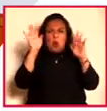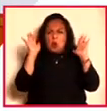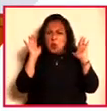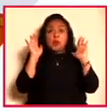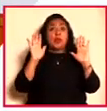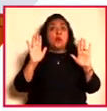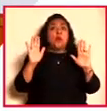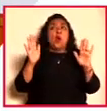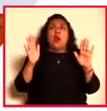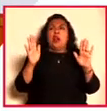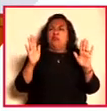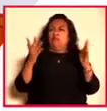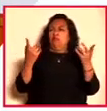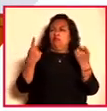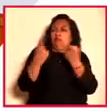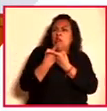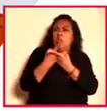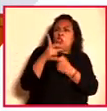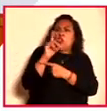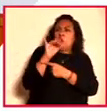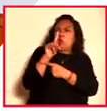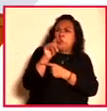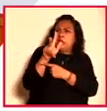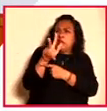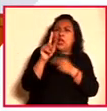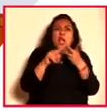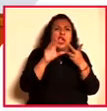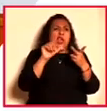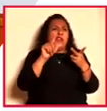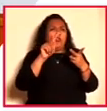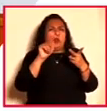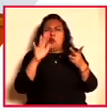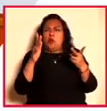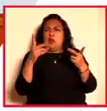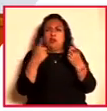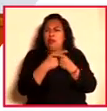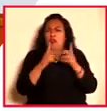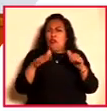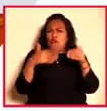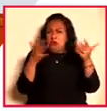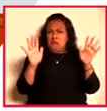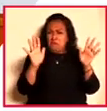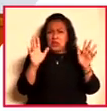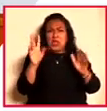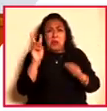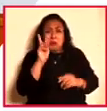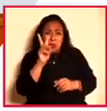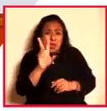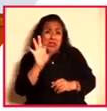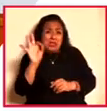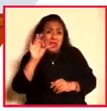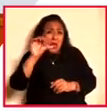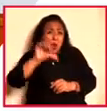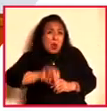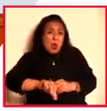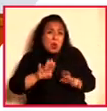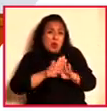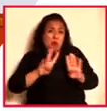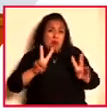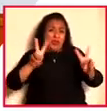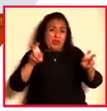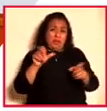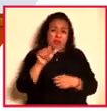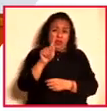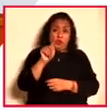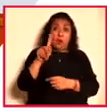discurso lo documental, lo quizás antropológico, que pueda ser visto quizás hoy como antropológico, pero que en